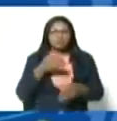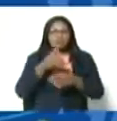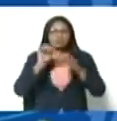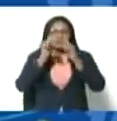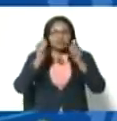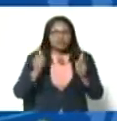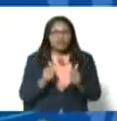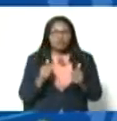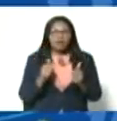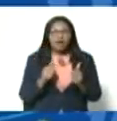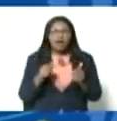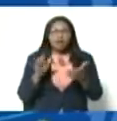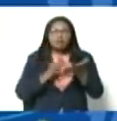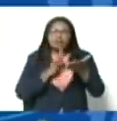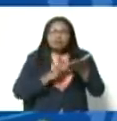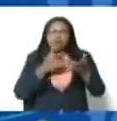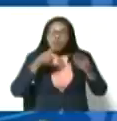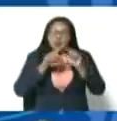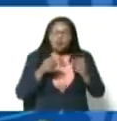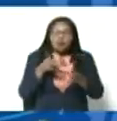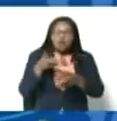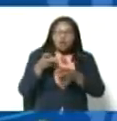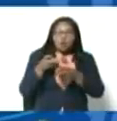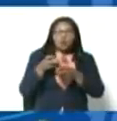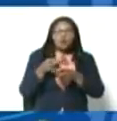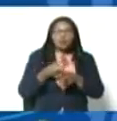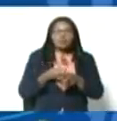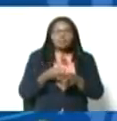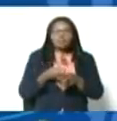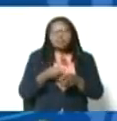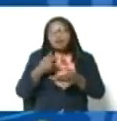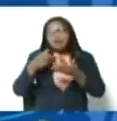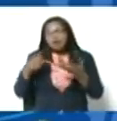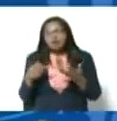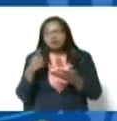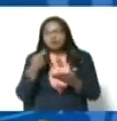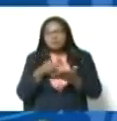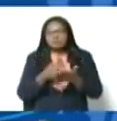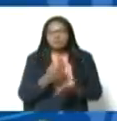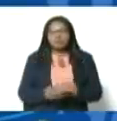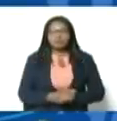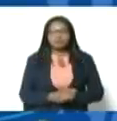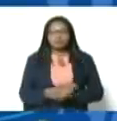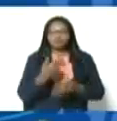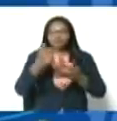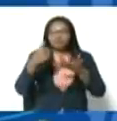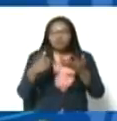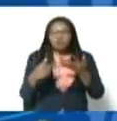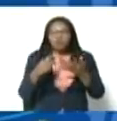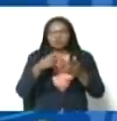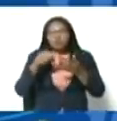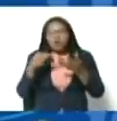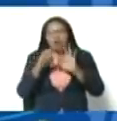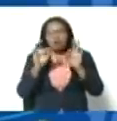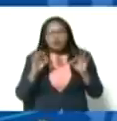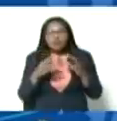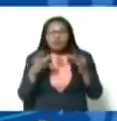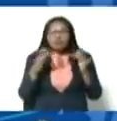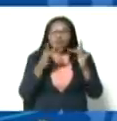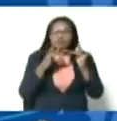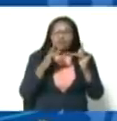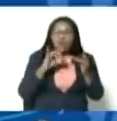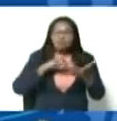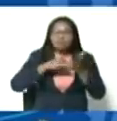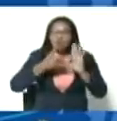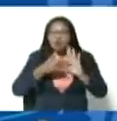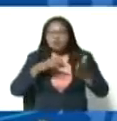digital también para el cobro de pasajes. Todo lo que usted ve allí, software, programación electrónica, telemática, conexiones, todo